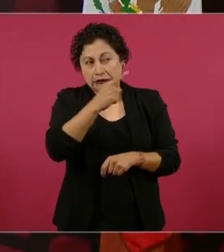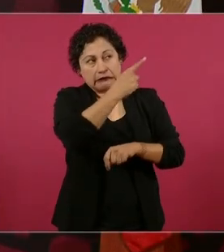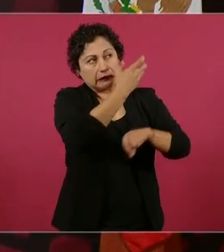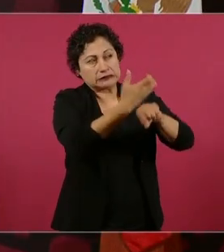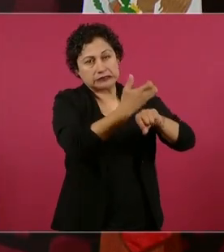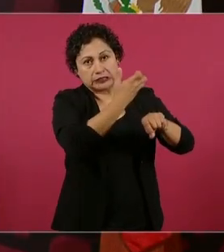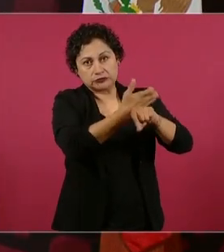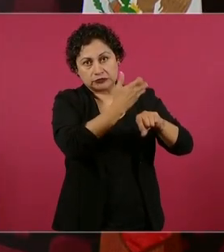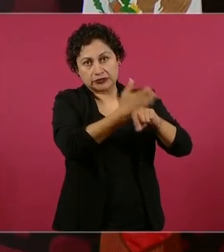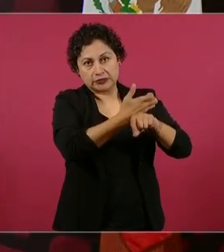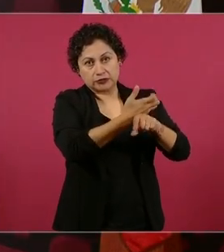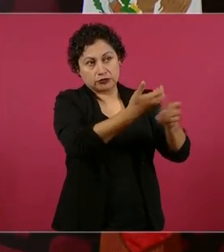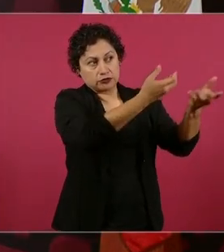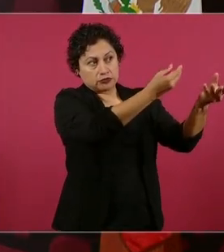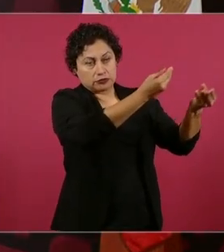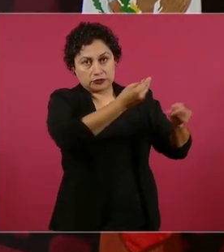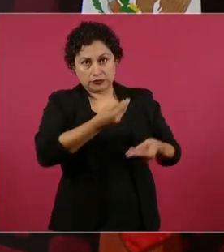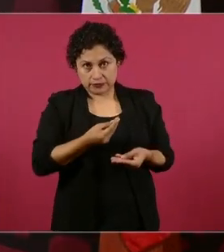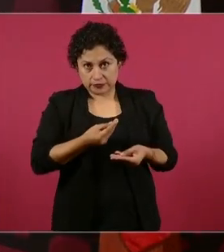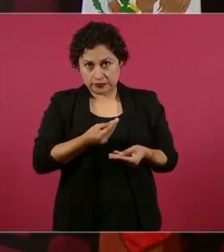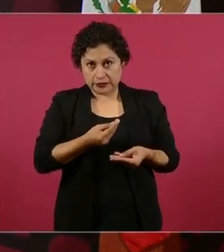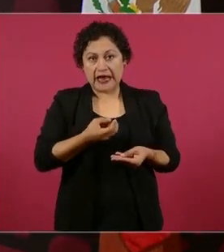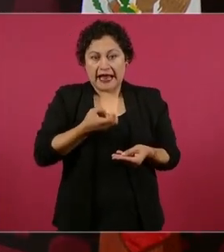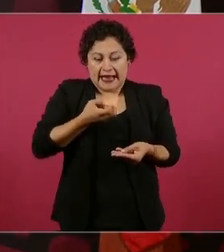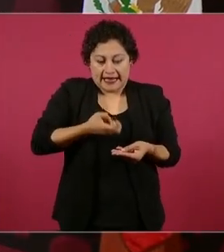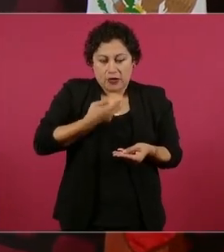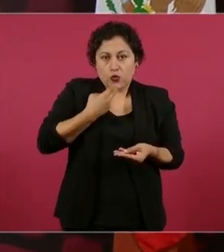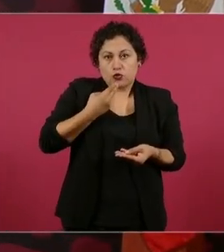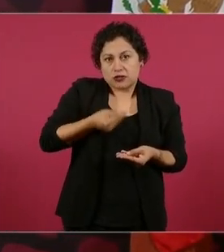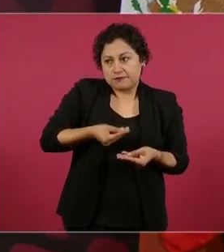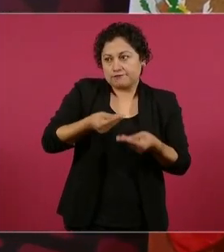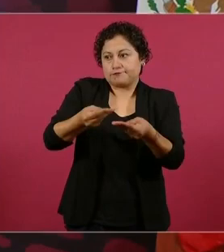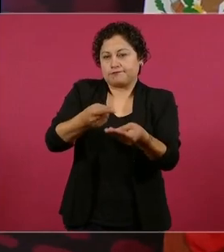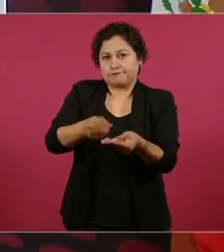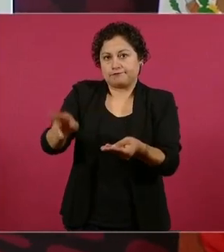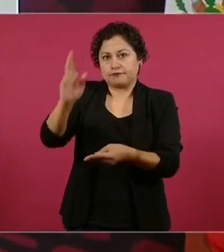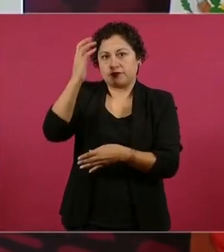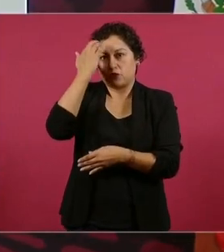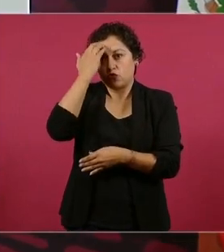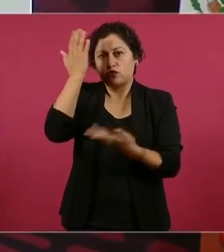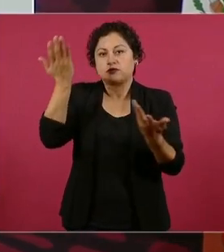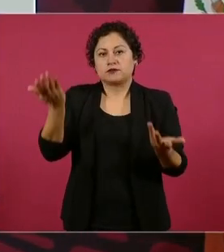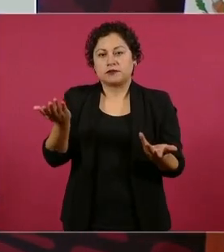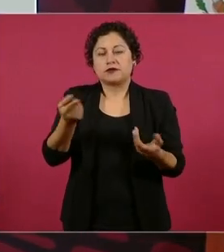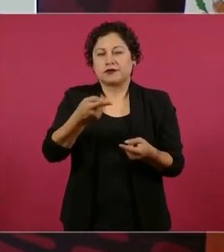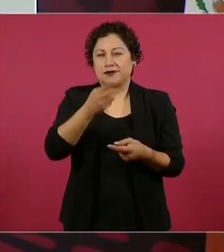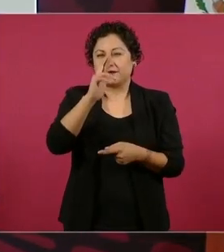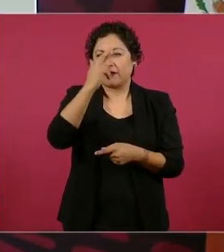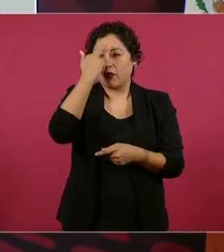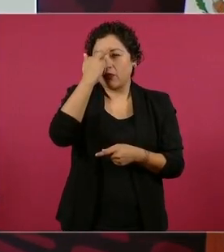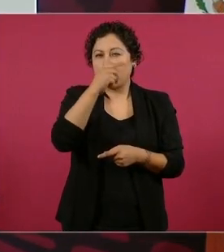falta, por un fraude que hicieron